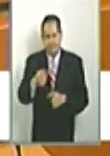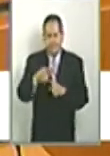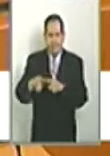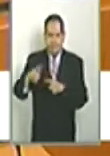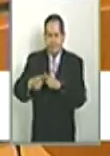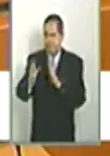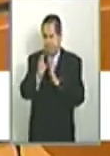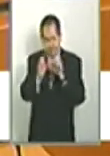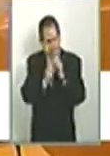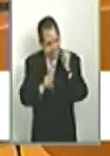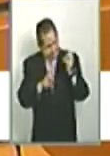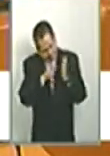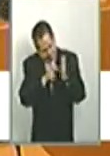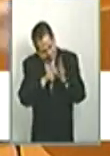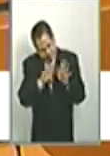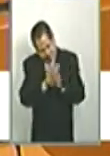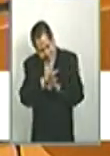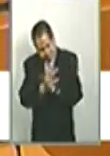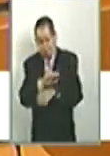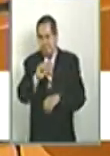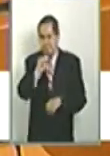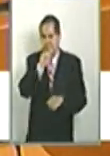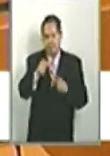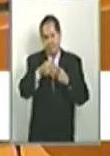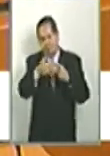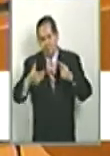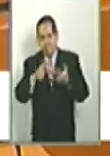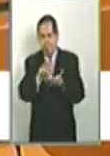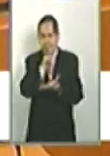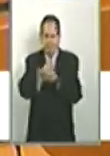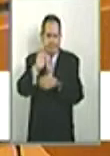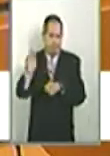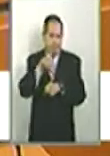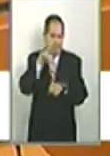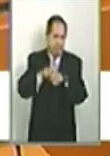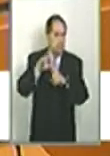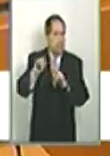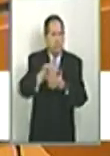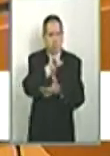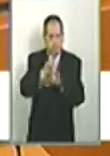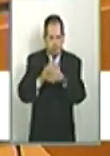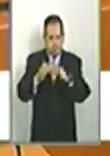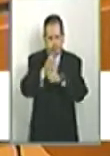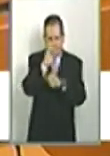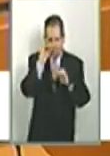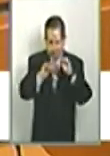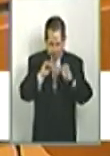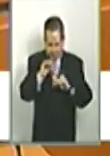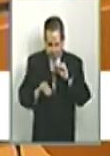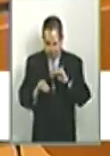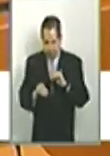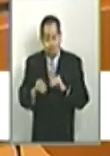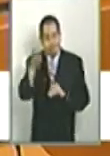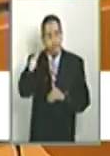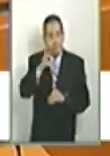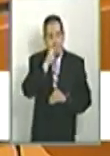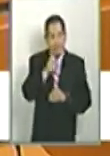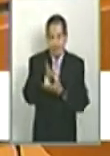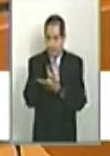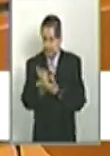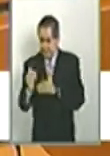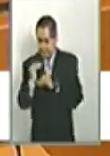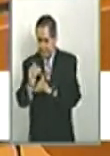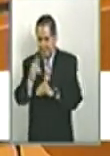de la Constitución y de diversos ordenamientos, tanto federales como locales, que tomaban como base el salario mínimo para